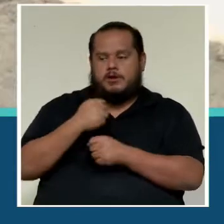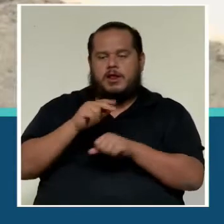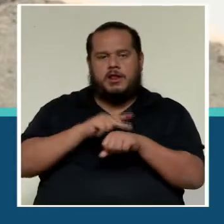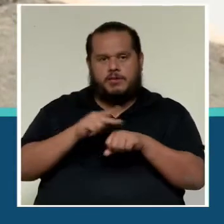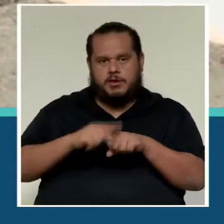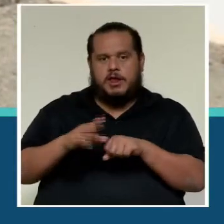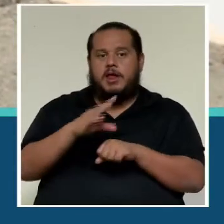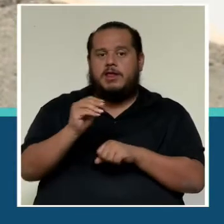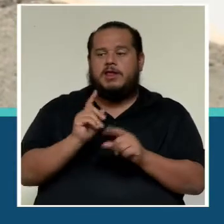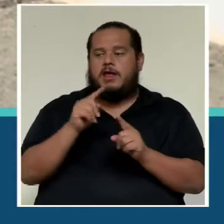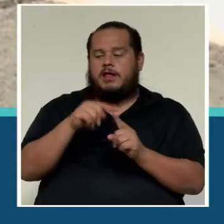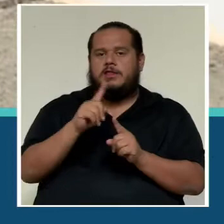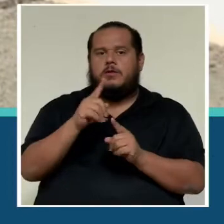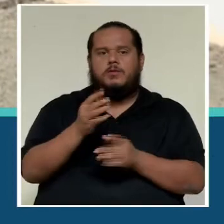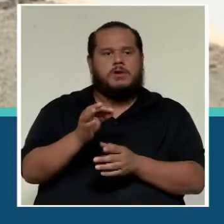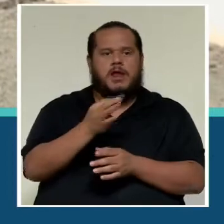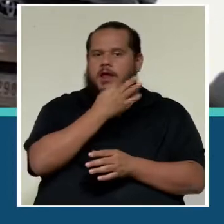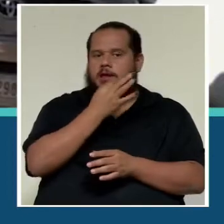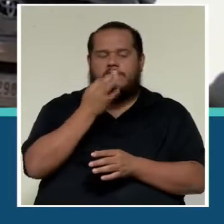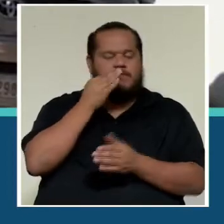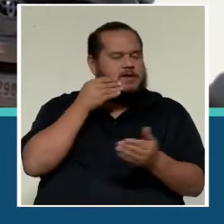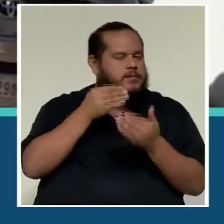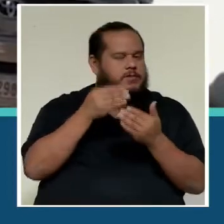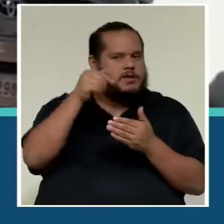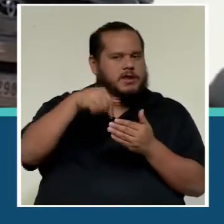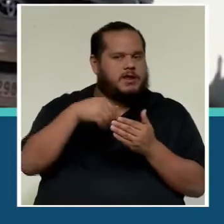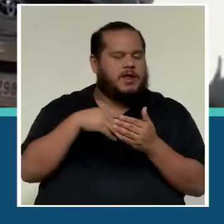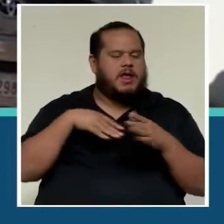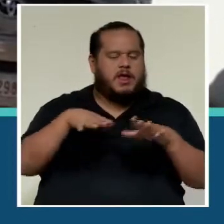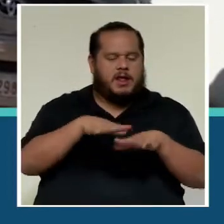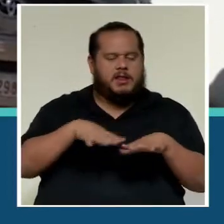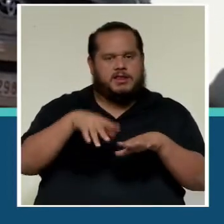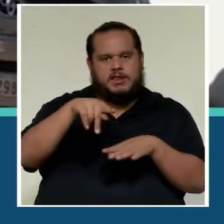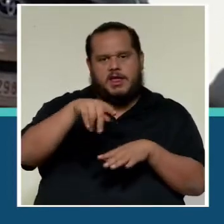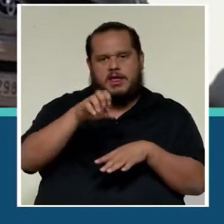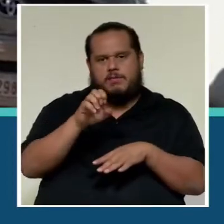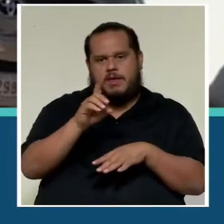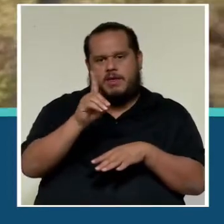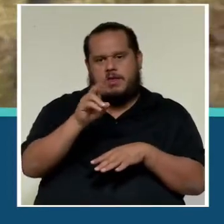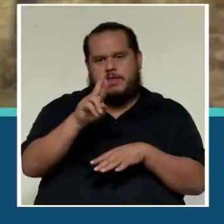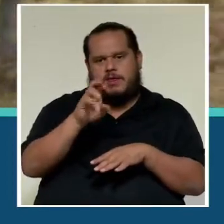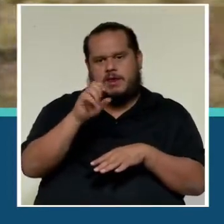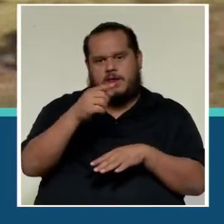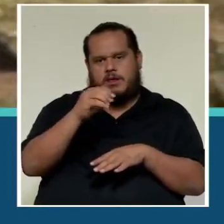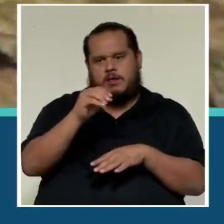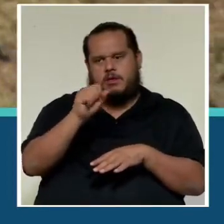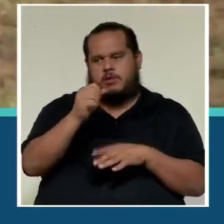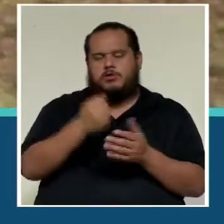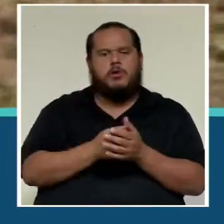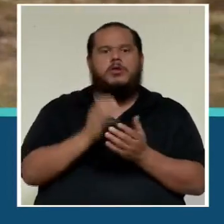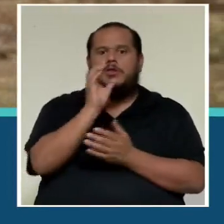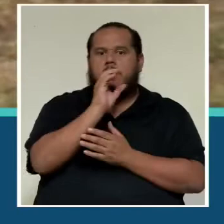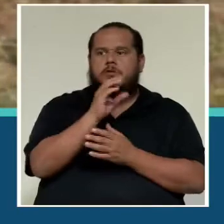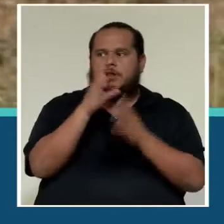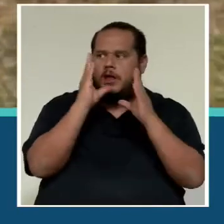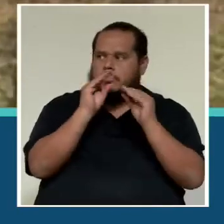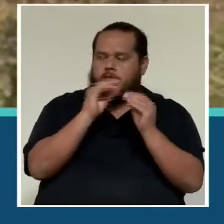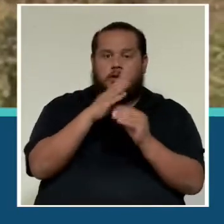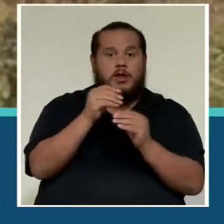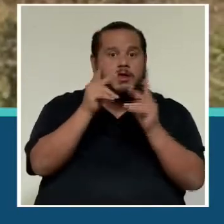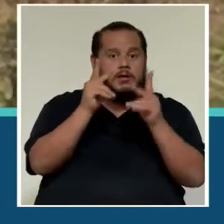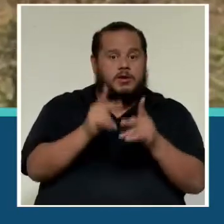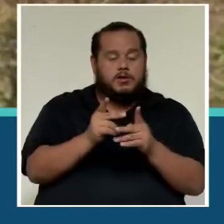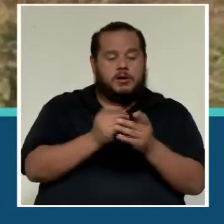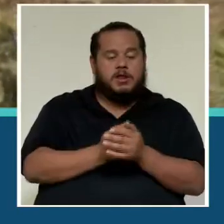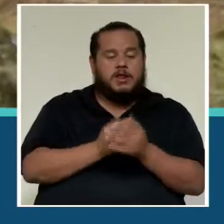Celedón, y hasta una finca muy cercana aquí en la zona de Pedregoso. Se buscaba información y a personas que